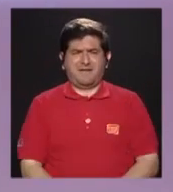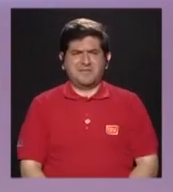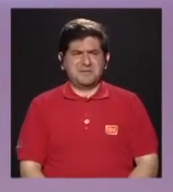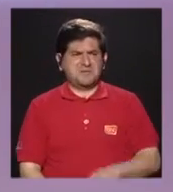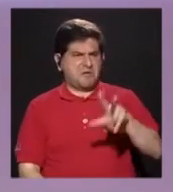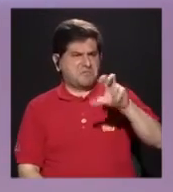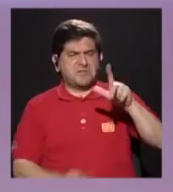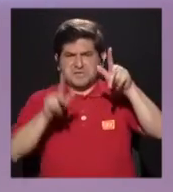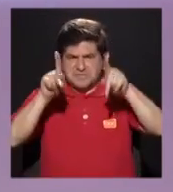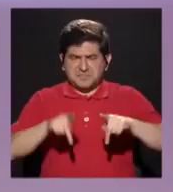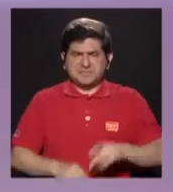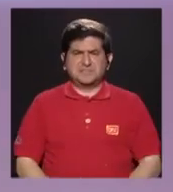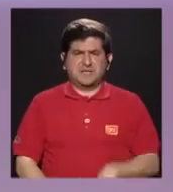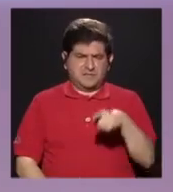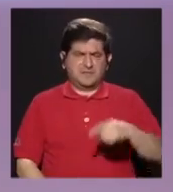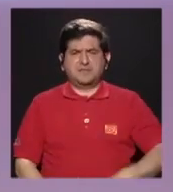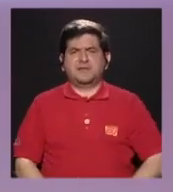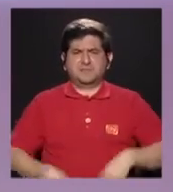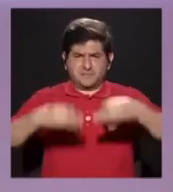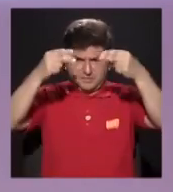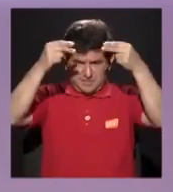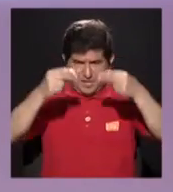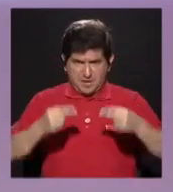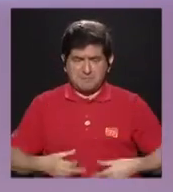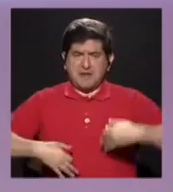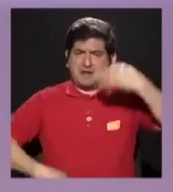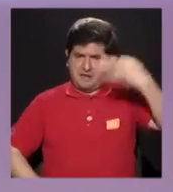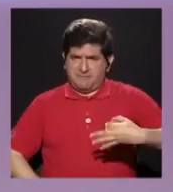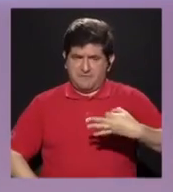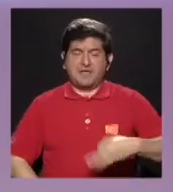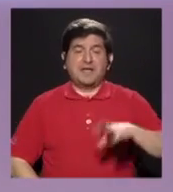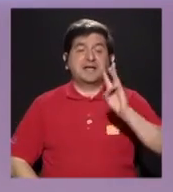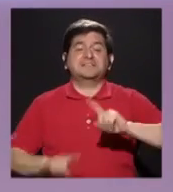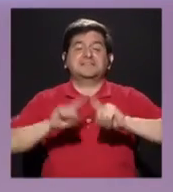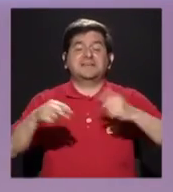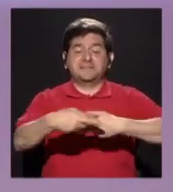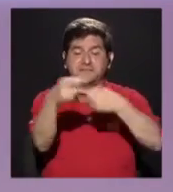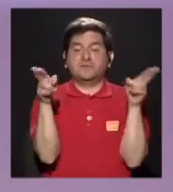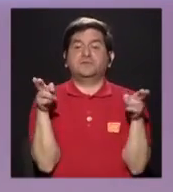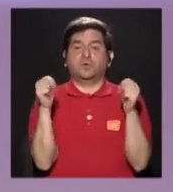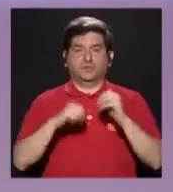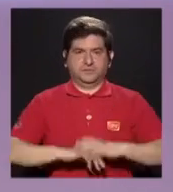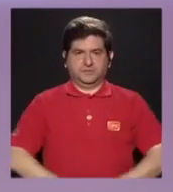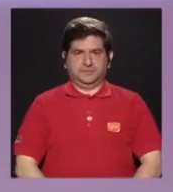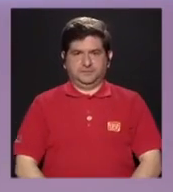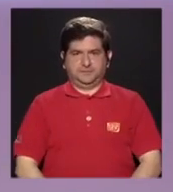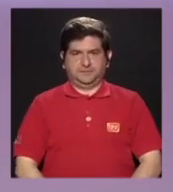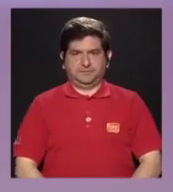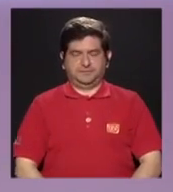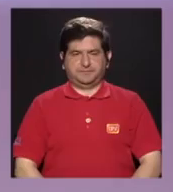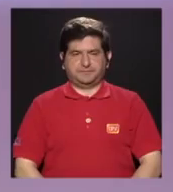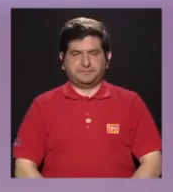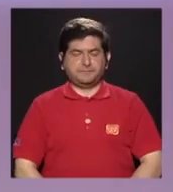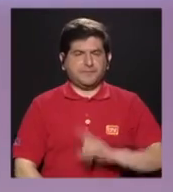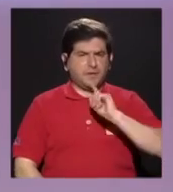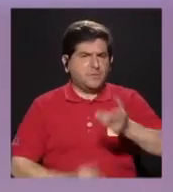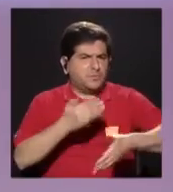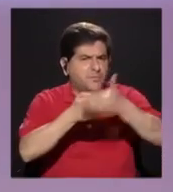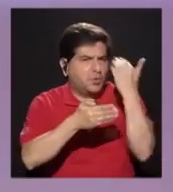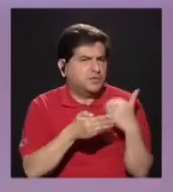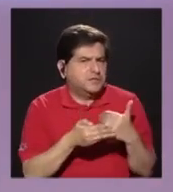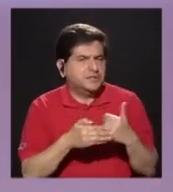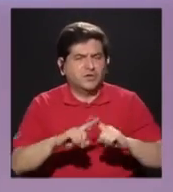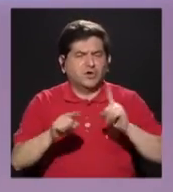300 personas en plantilla fija para para todo un país para seguir regiones sí y en eso como usted lo decía hay